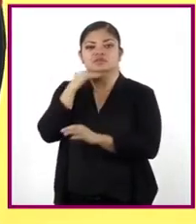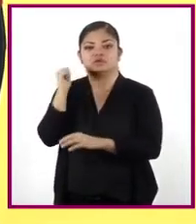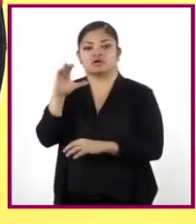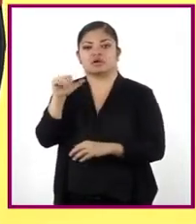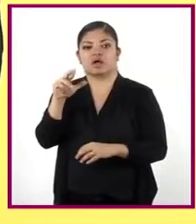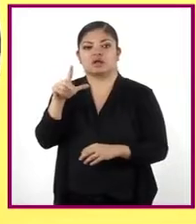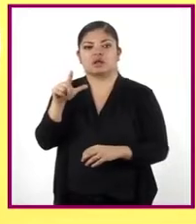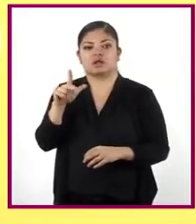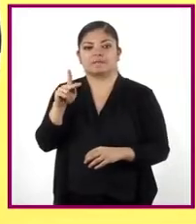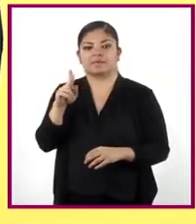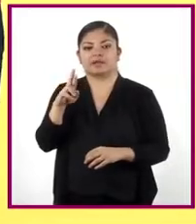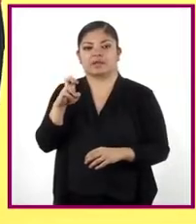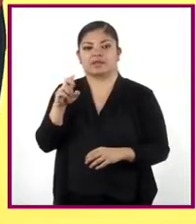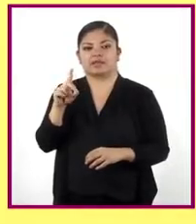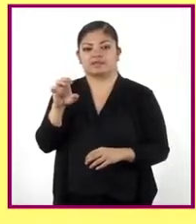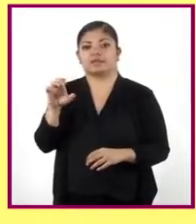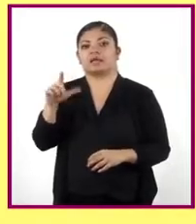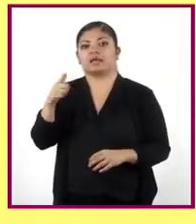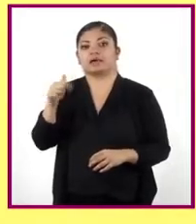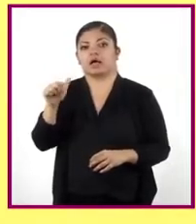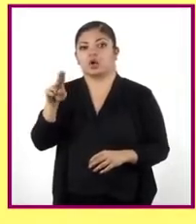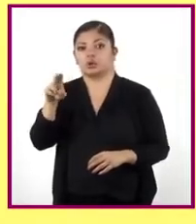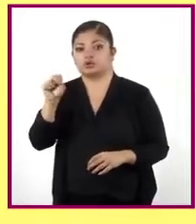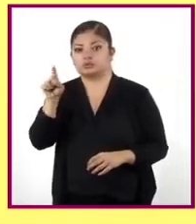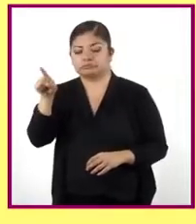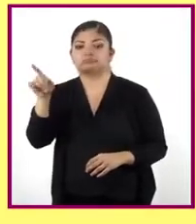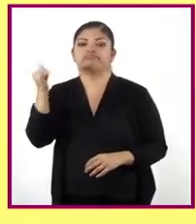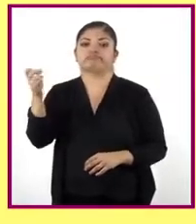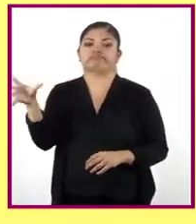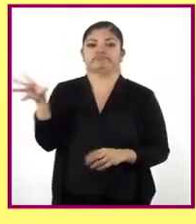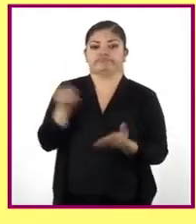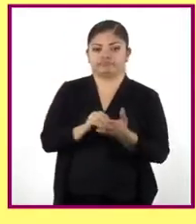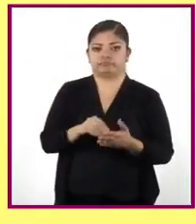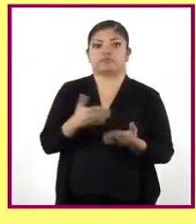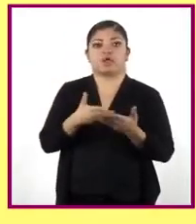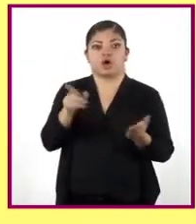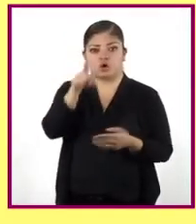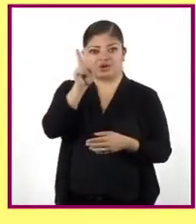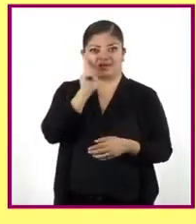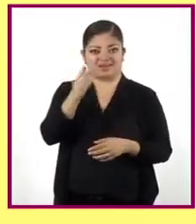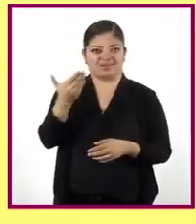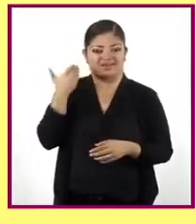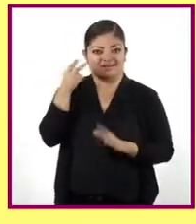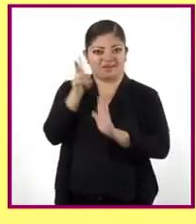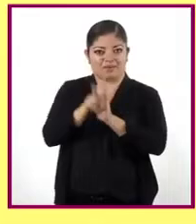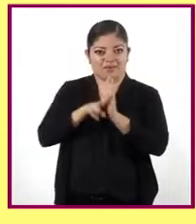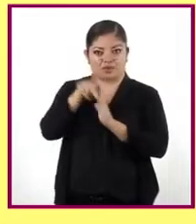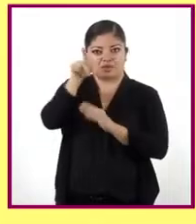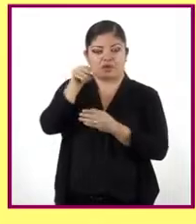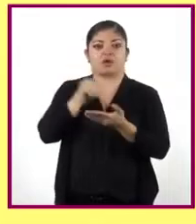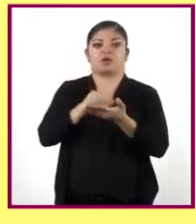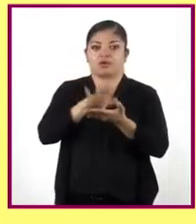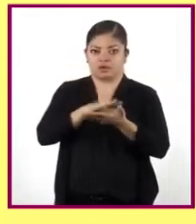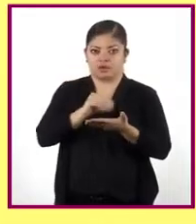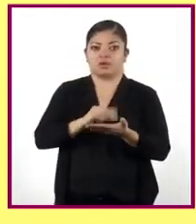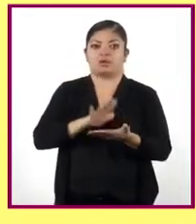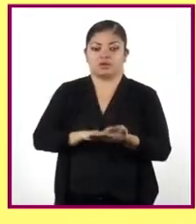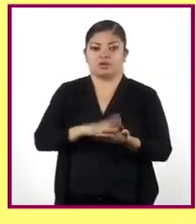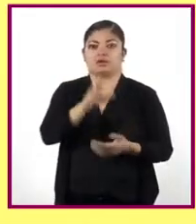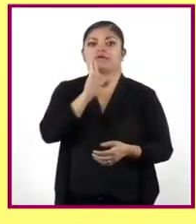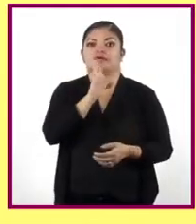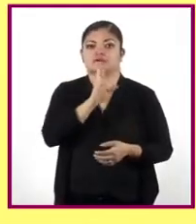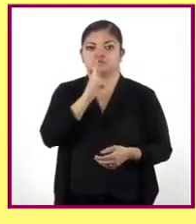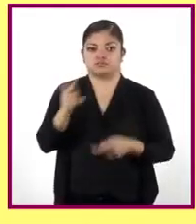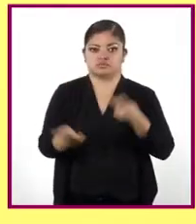Carl Friedrich Gauss. Ahora recuperen la información que se expuso en el video anterior y respondan las